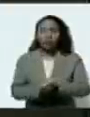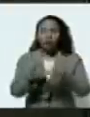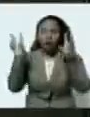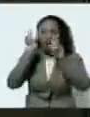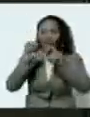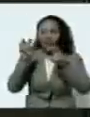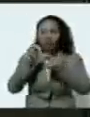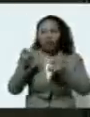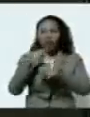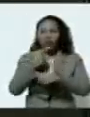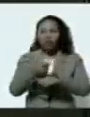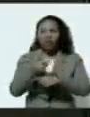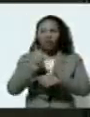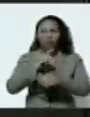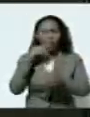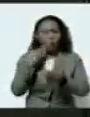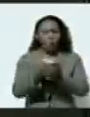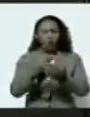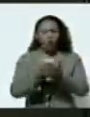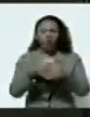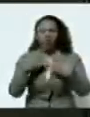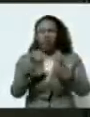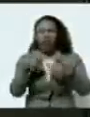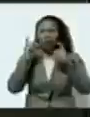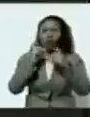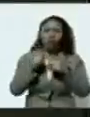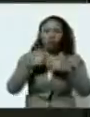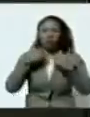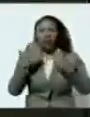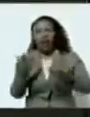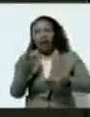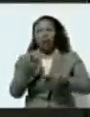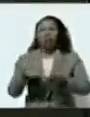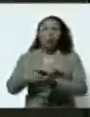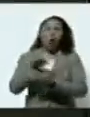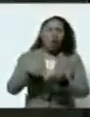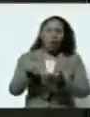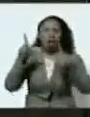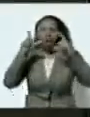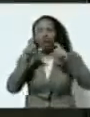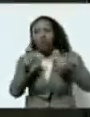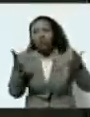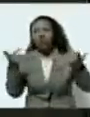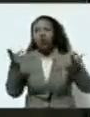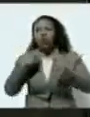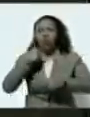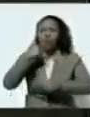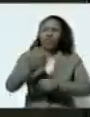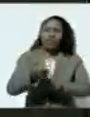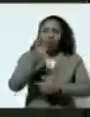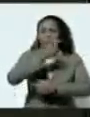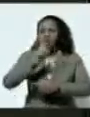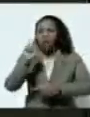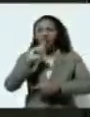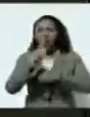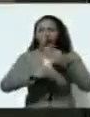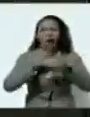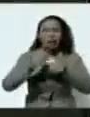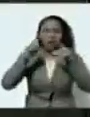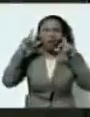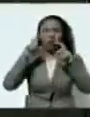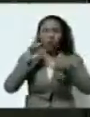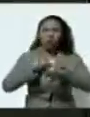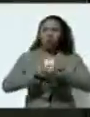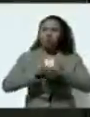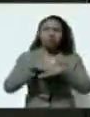investigar, empieza a decir, no hay prueba, qué vaina con la foto, qué peo con la foto, yo he dicho que la gente no se tome foto? ¿Por